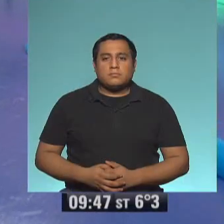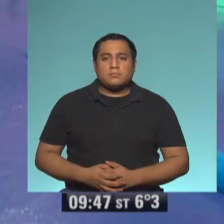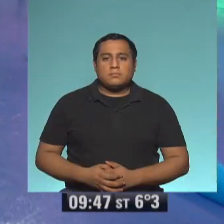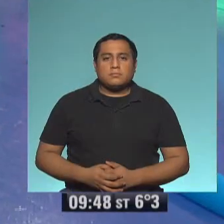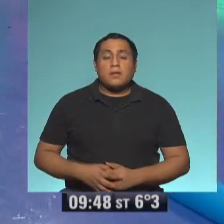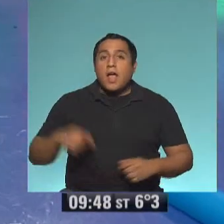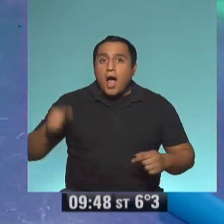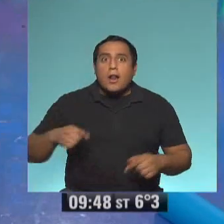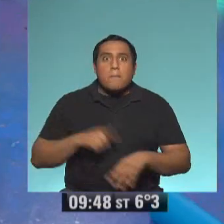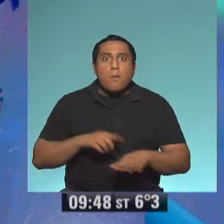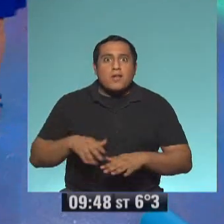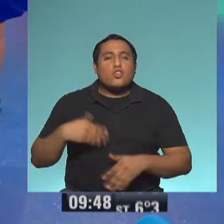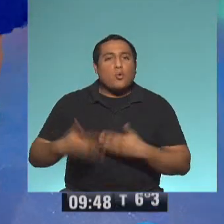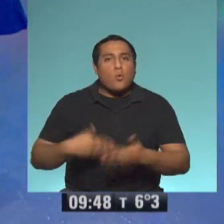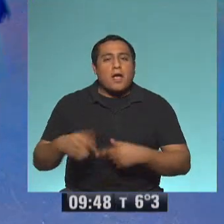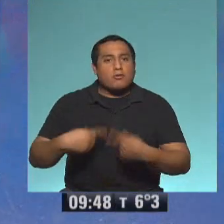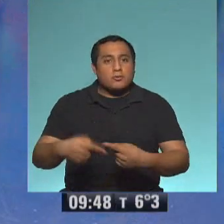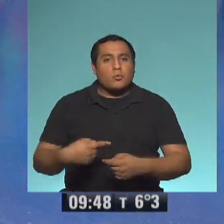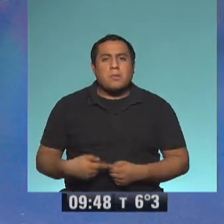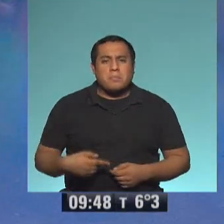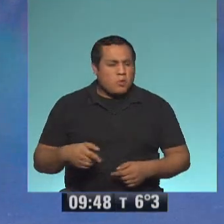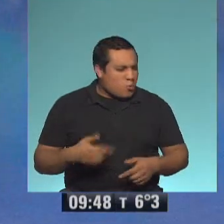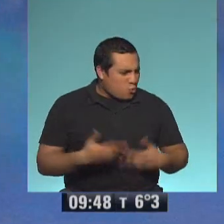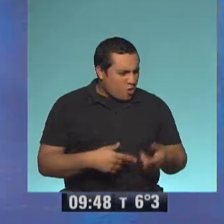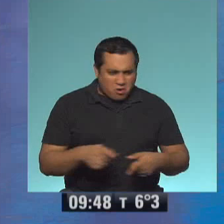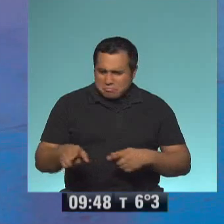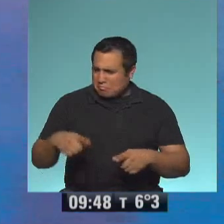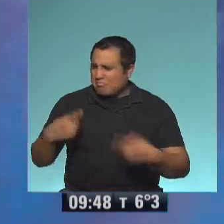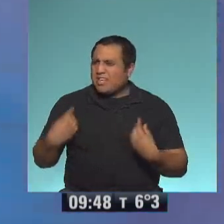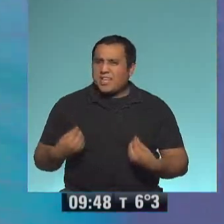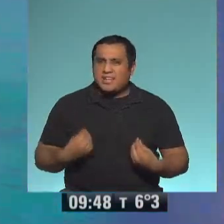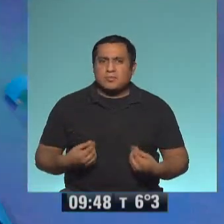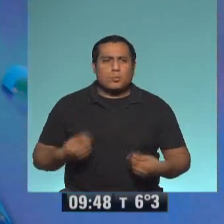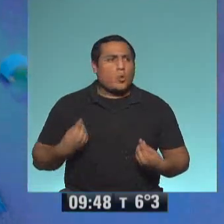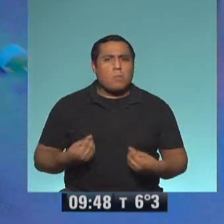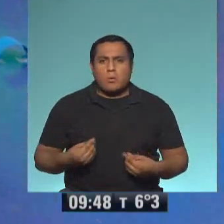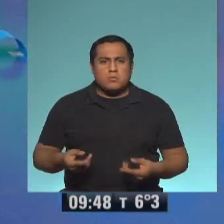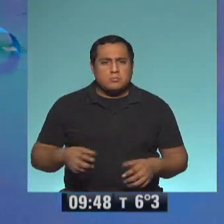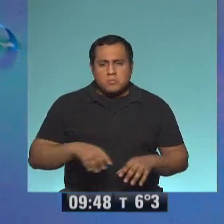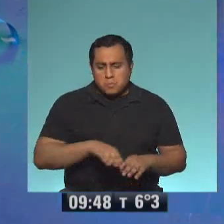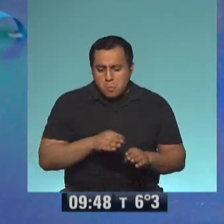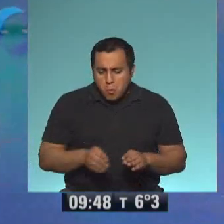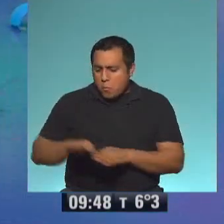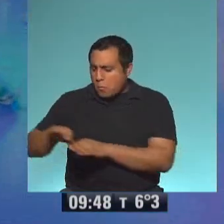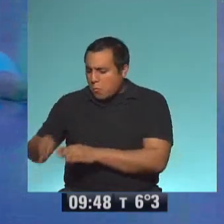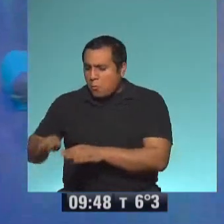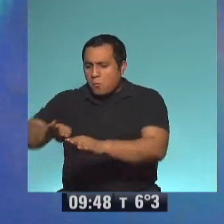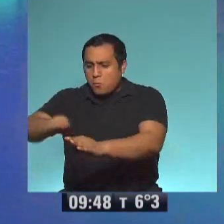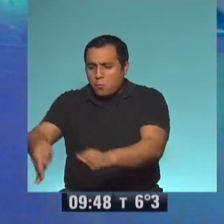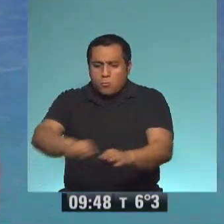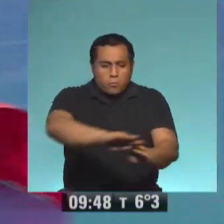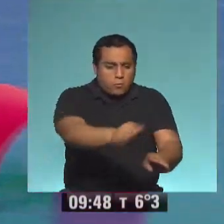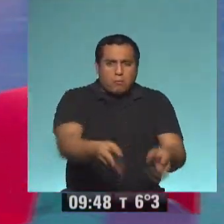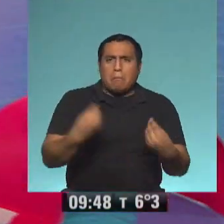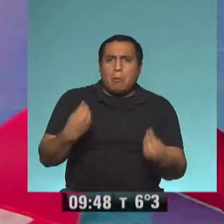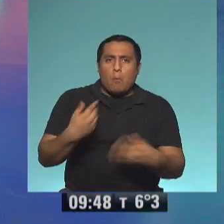llegó el momento de seguir jugando, pero ¿de qué se trata todo estos juegos? No sé, ¿cómo es esto? Estos, estos túneles, Caro. Estos túneles. ¿Cómo se juega